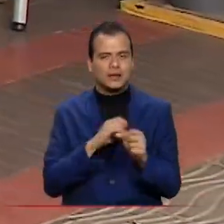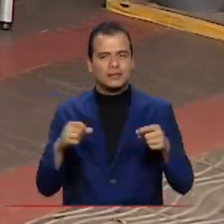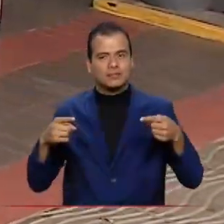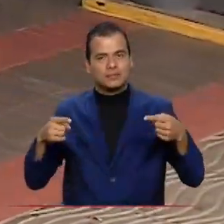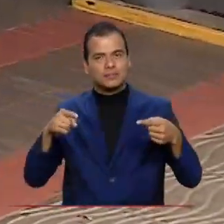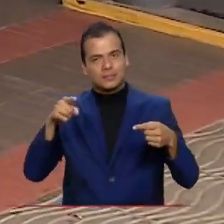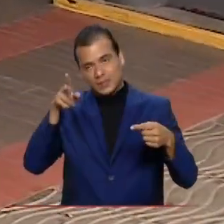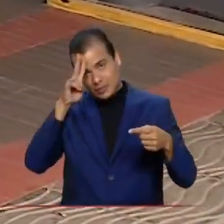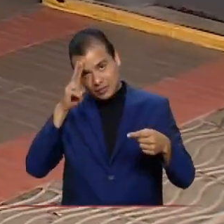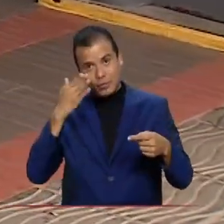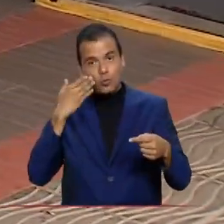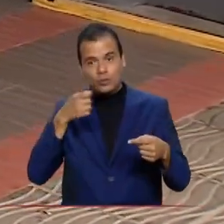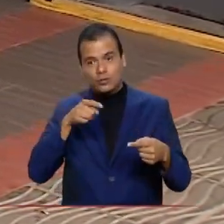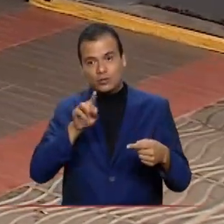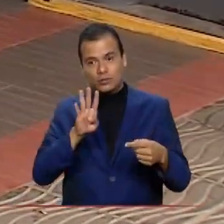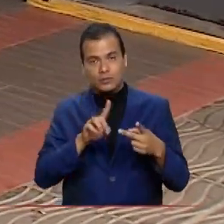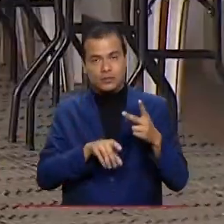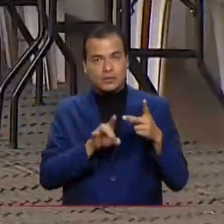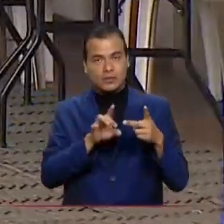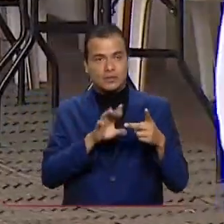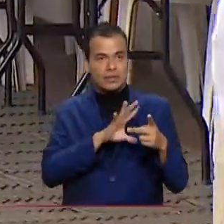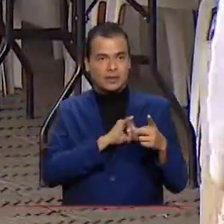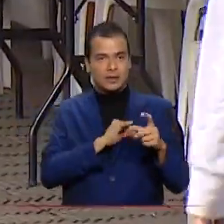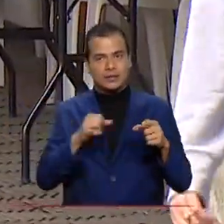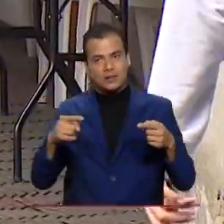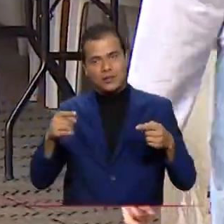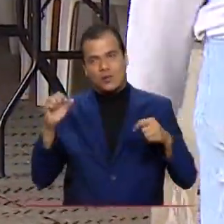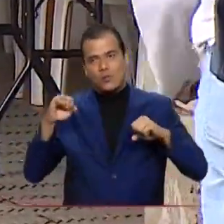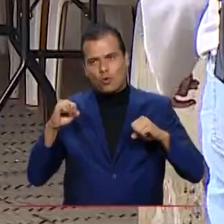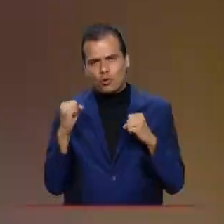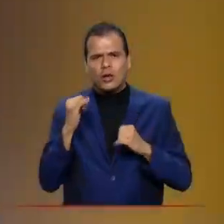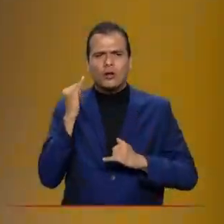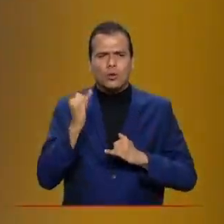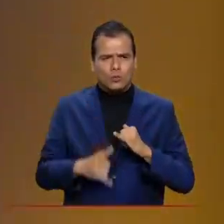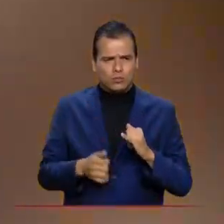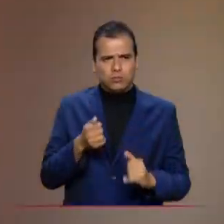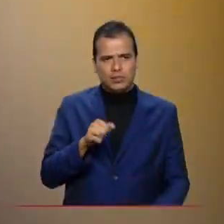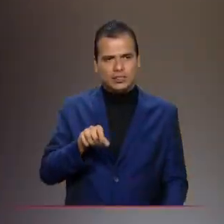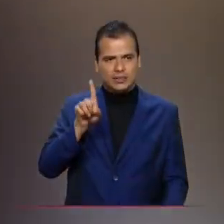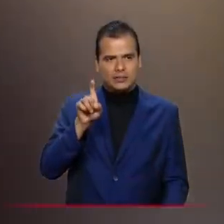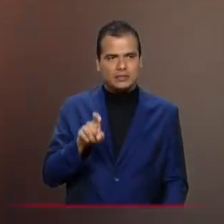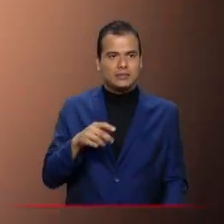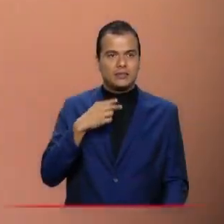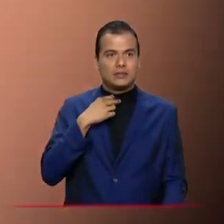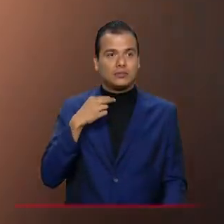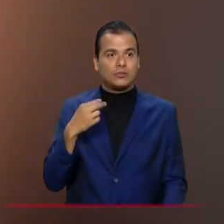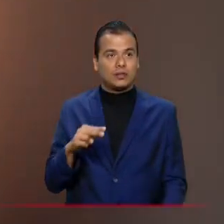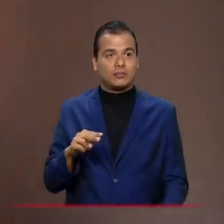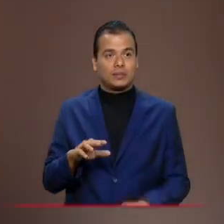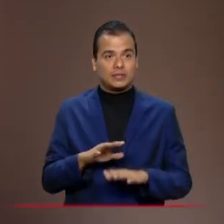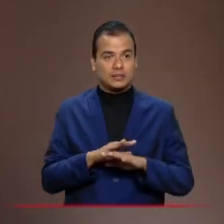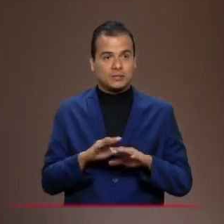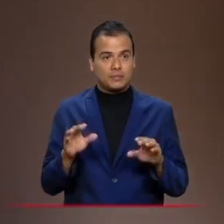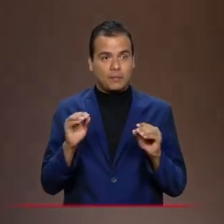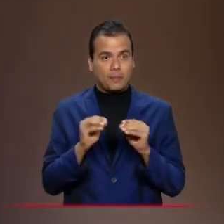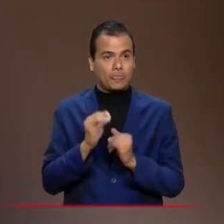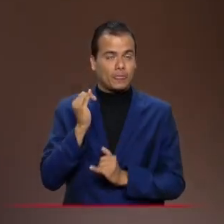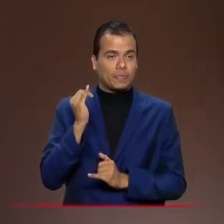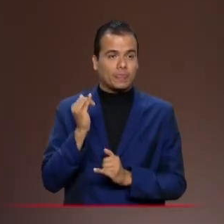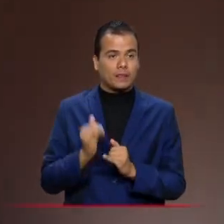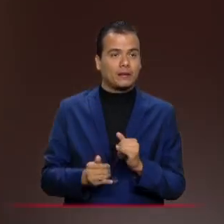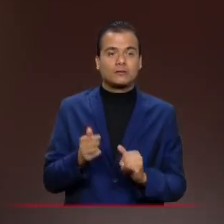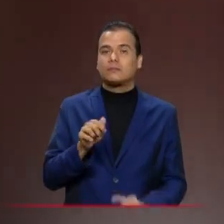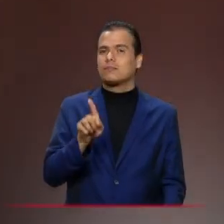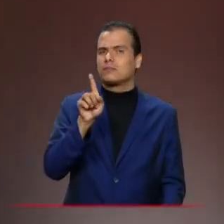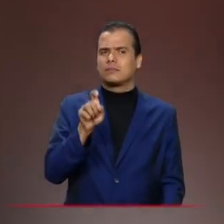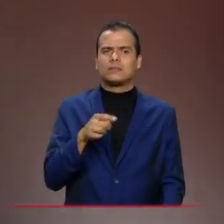y el 15 será para Cali y Bogotá y cerrará el día 16. Y la gran final, noviembre 16 a